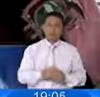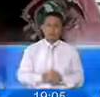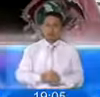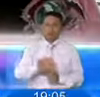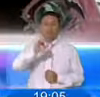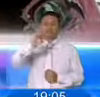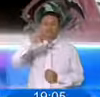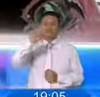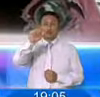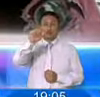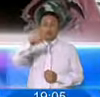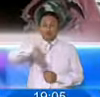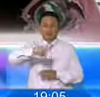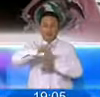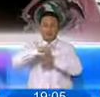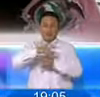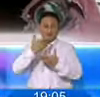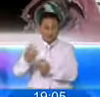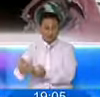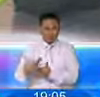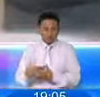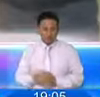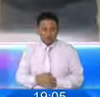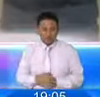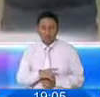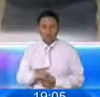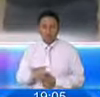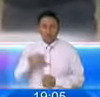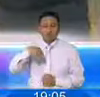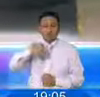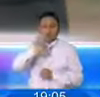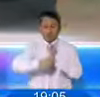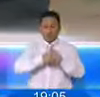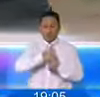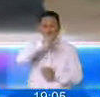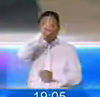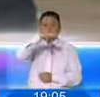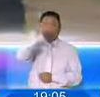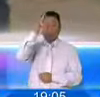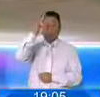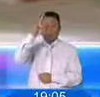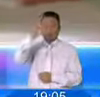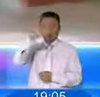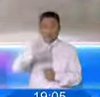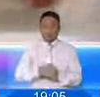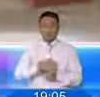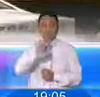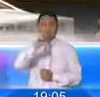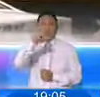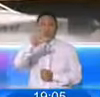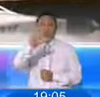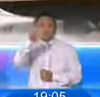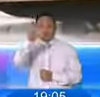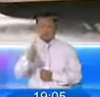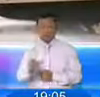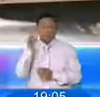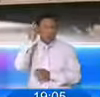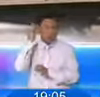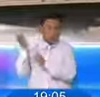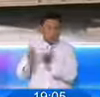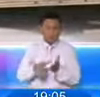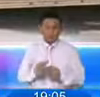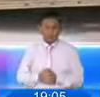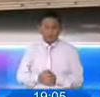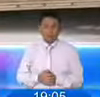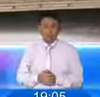Ochoa, superintendente de la información, hizo referencia a que en lo que va del 2017 se registran 63 casos de femicidio